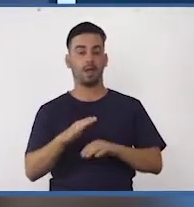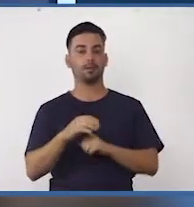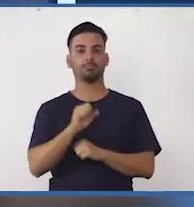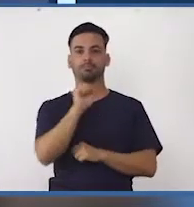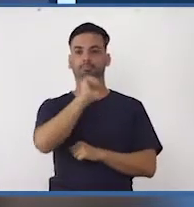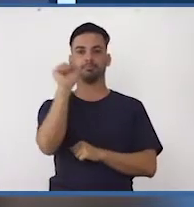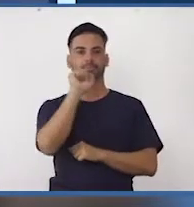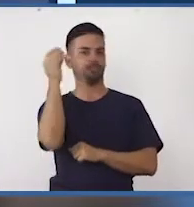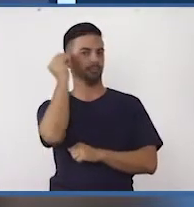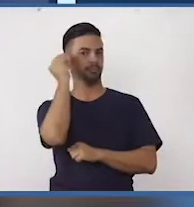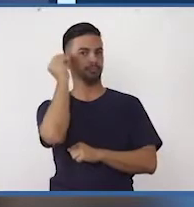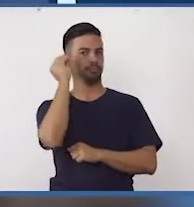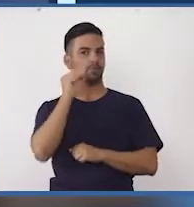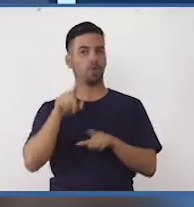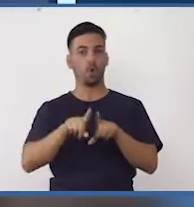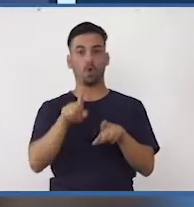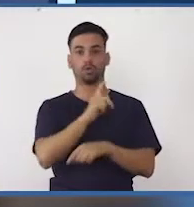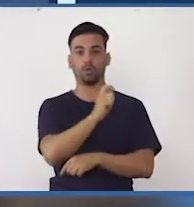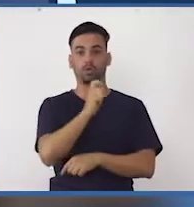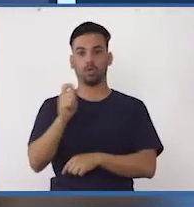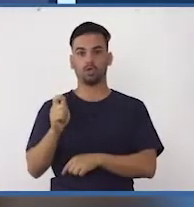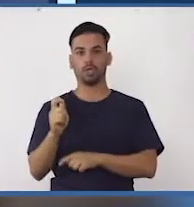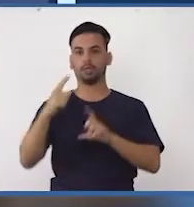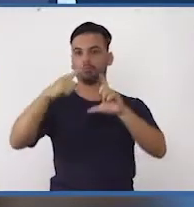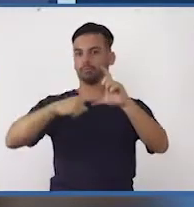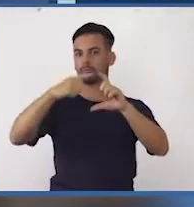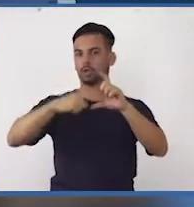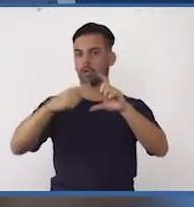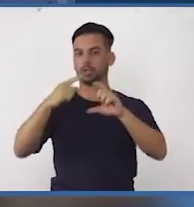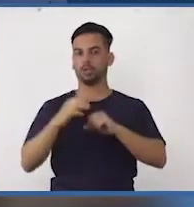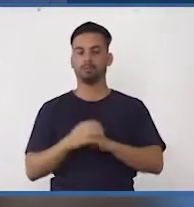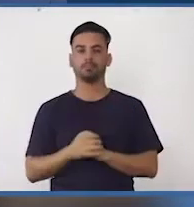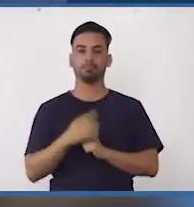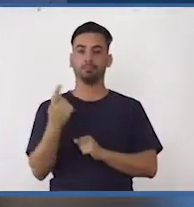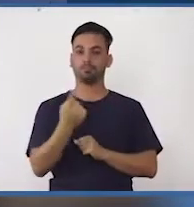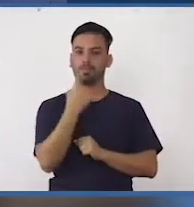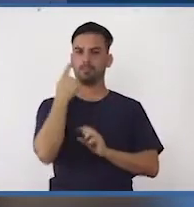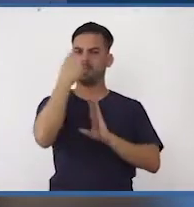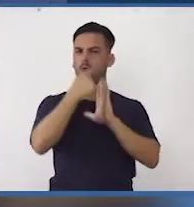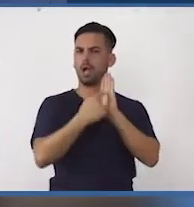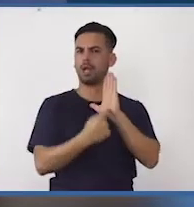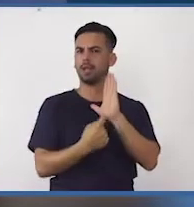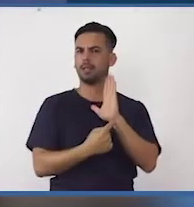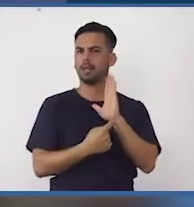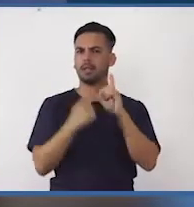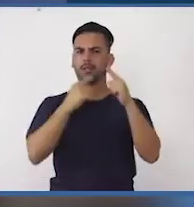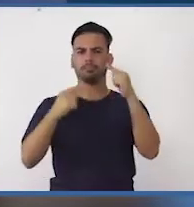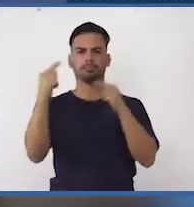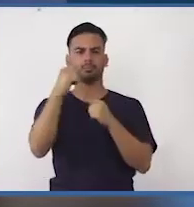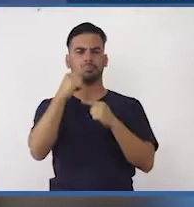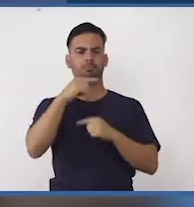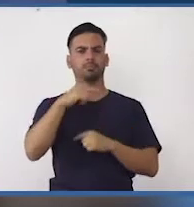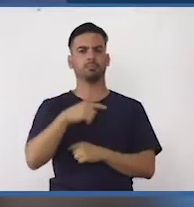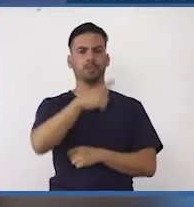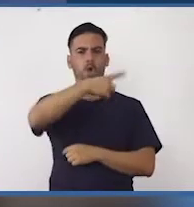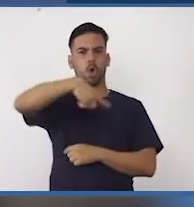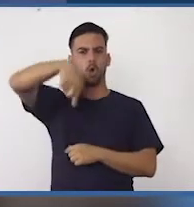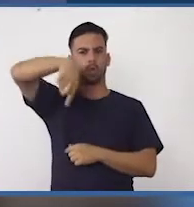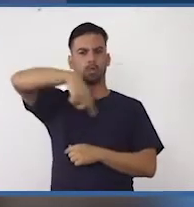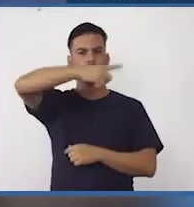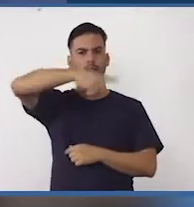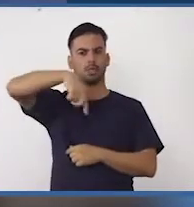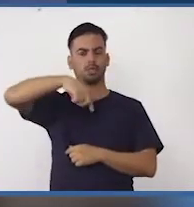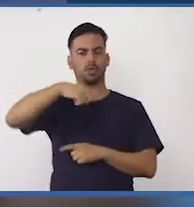con sus docentes un determinado grupo de contenido. En primer lugar, las características esenciales de las oscilaciones, características